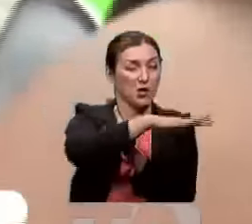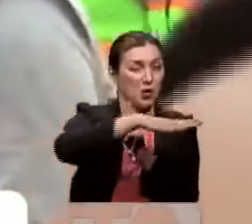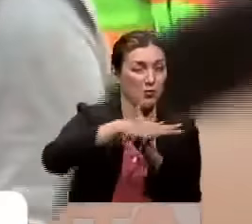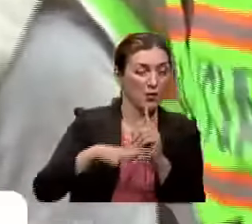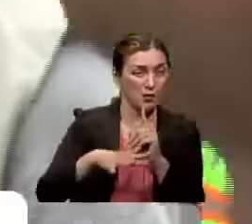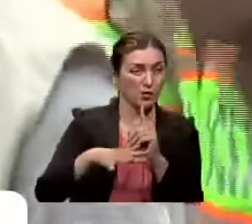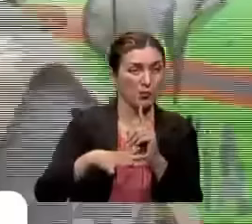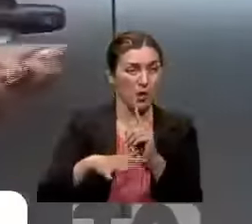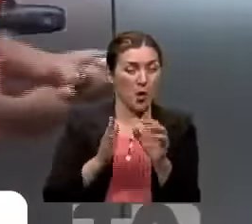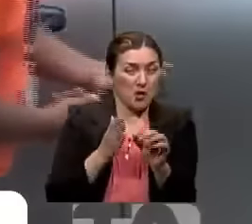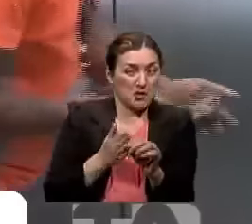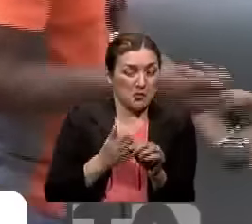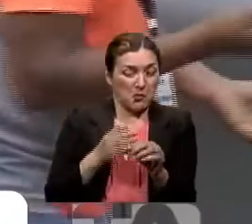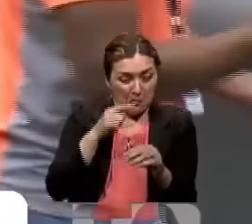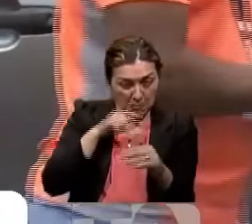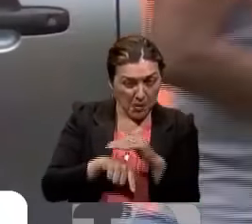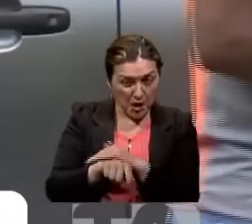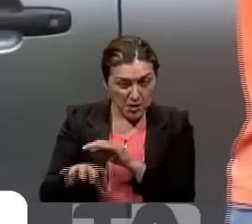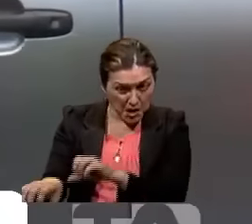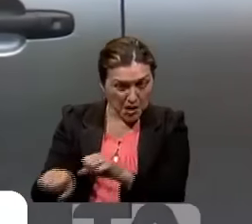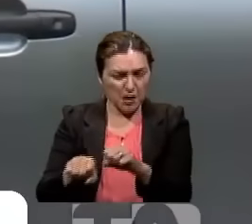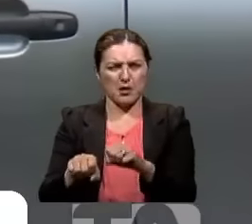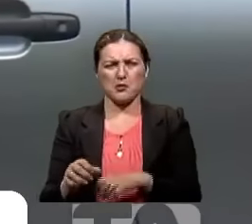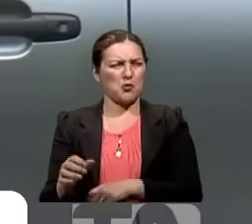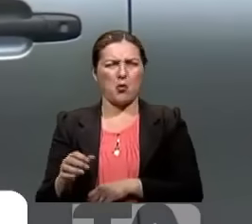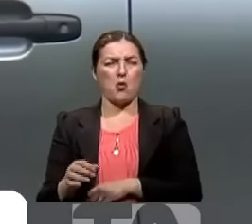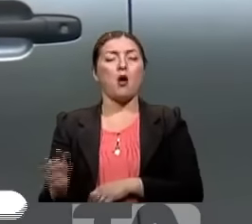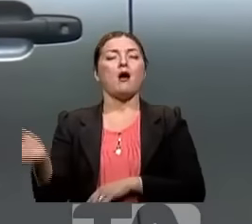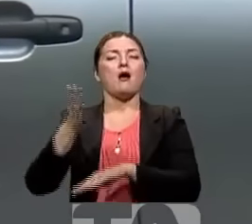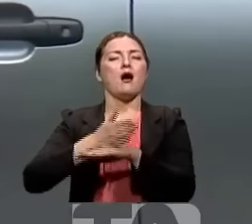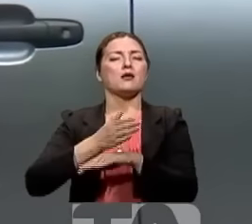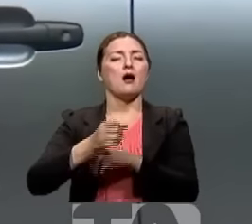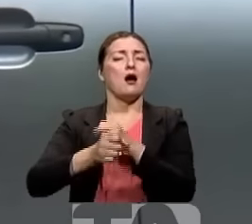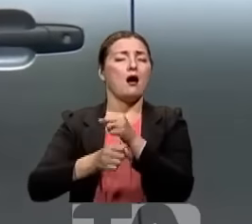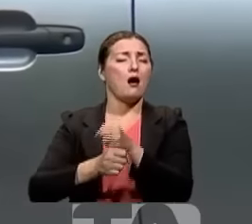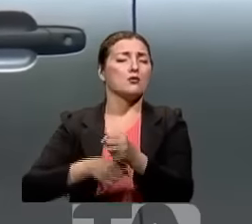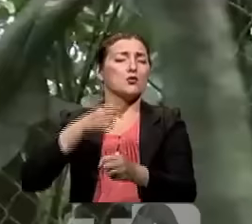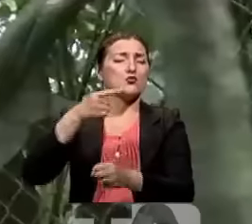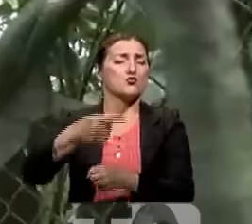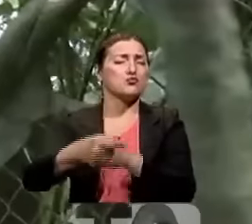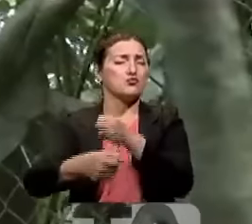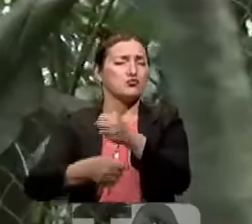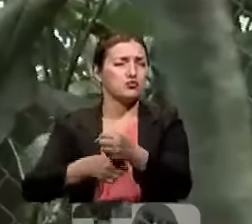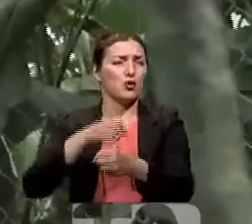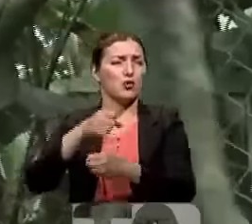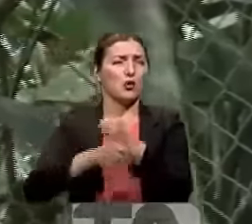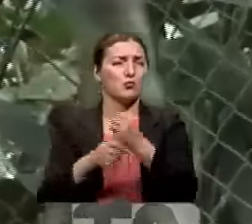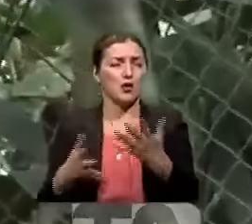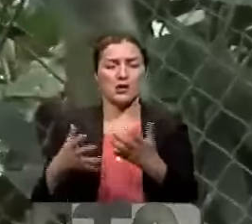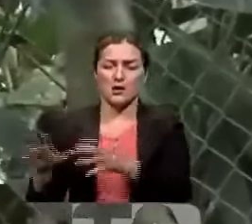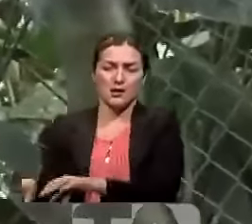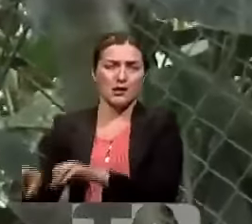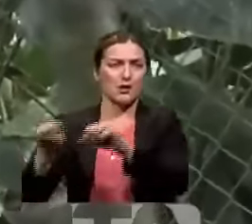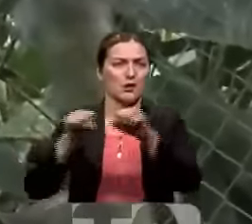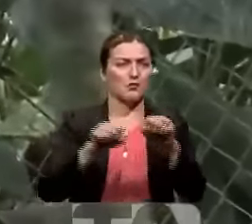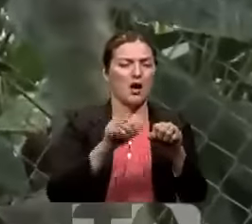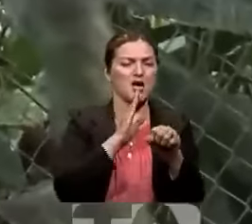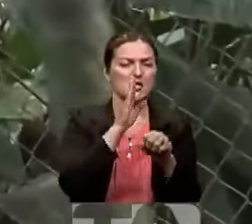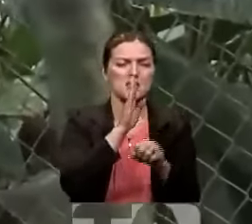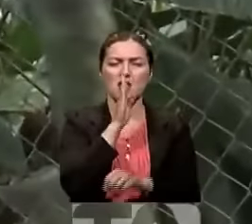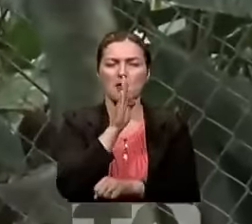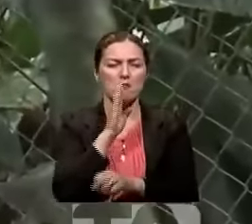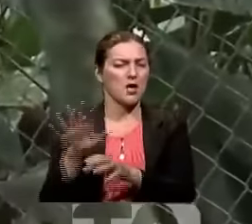autoridades del Ministerio de Ambiente no es actual, ya que durante varios años habrían tratado de llevarse estos